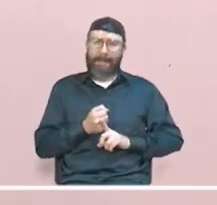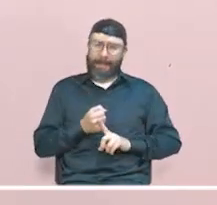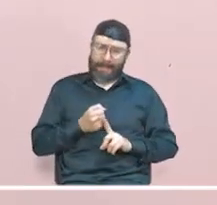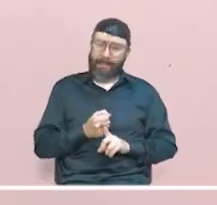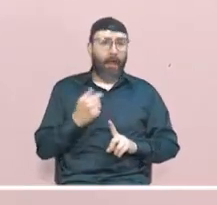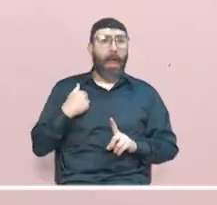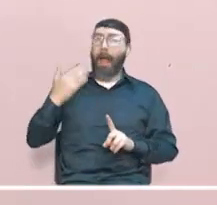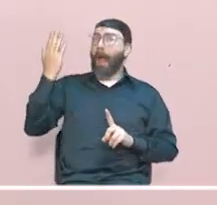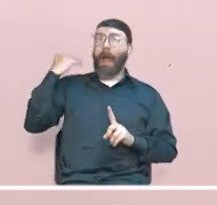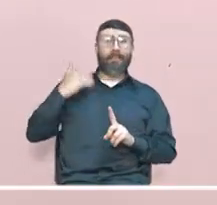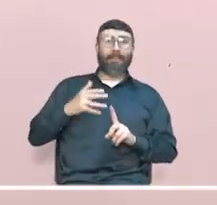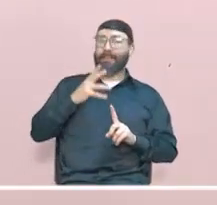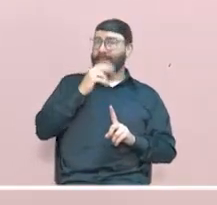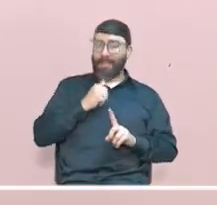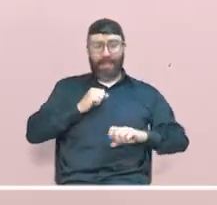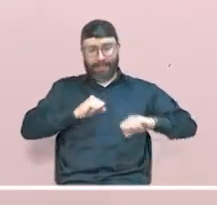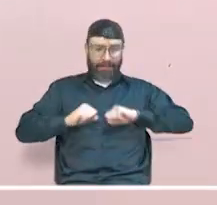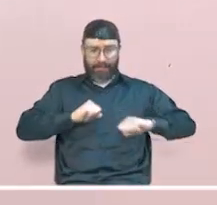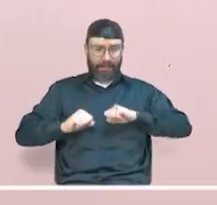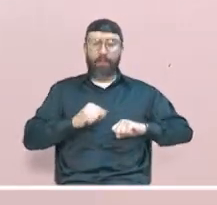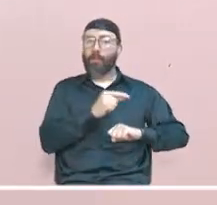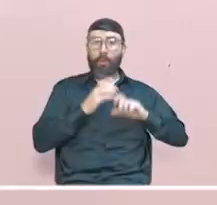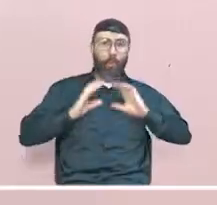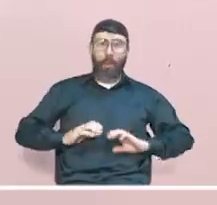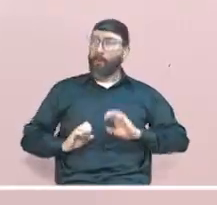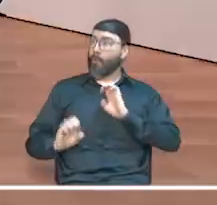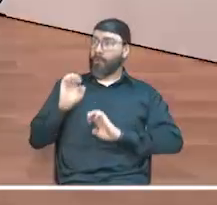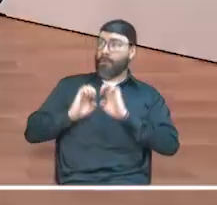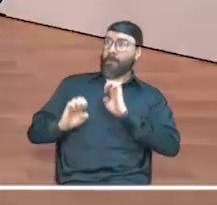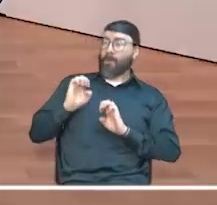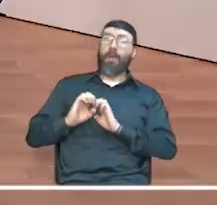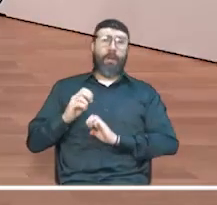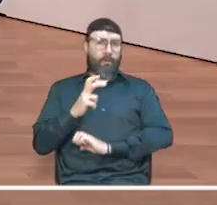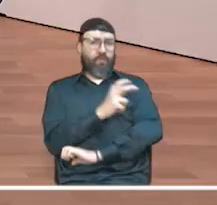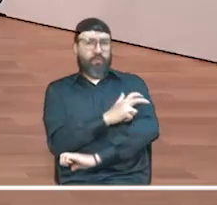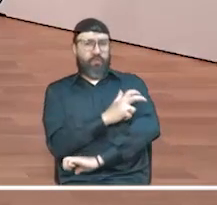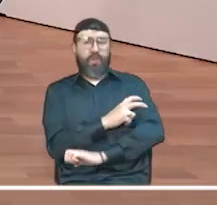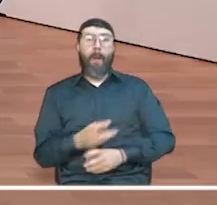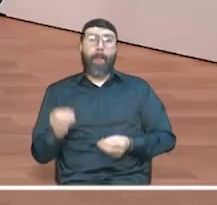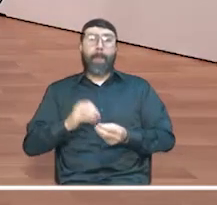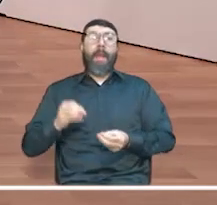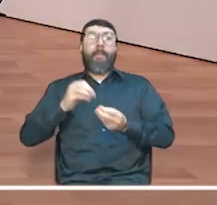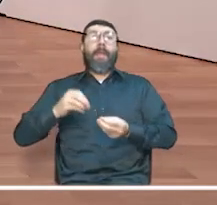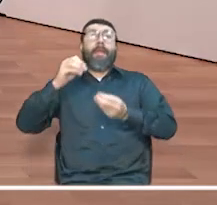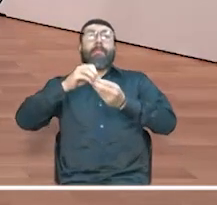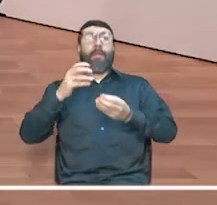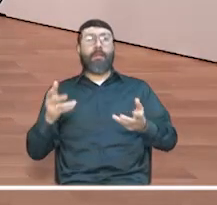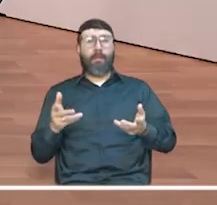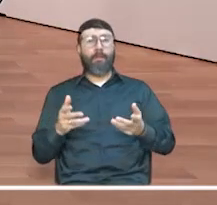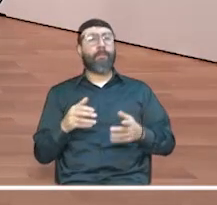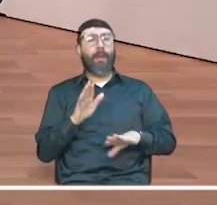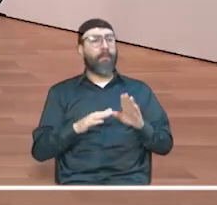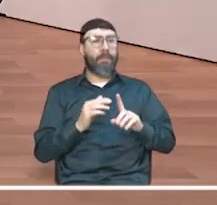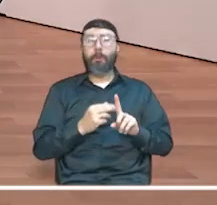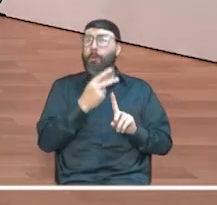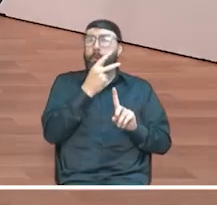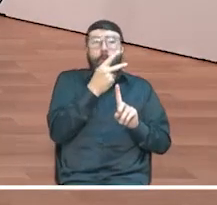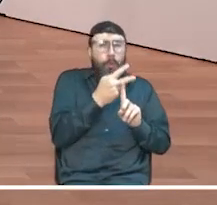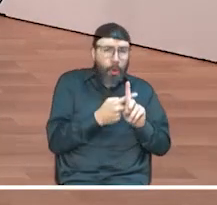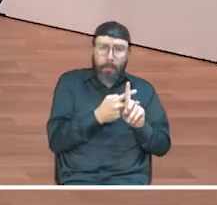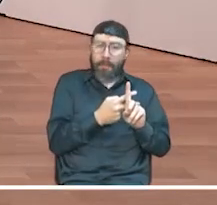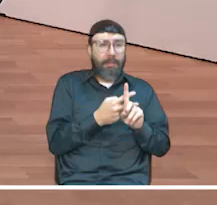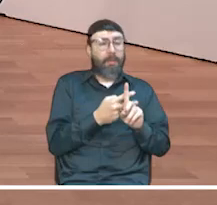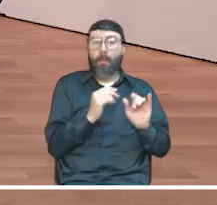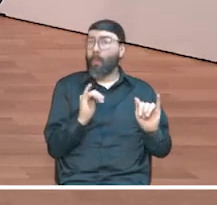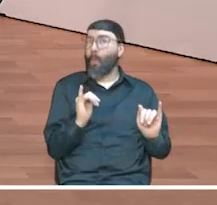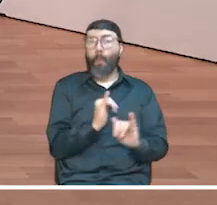había sometido, pues el organismo se tiene que defender y mejora masa muscular. Entonces muchas veces en los 2 primeros meses no vamos a lograr